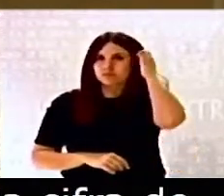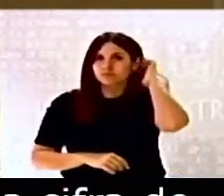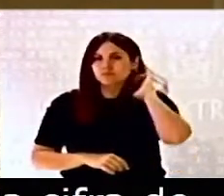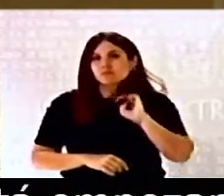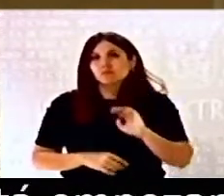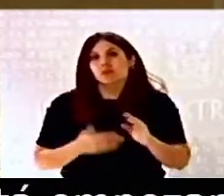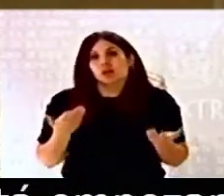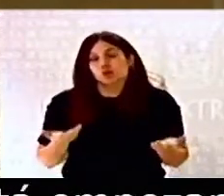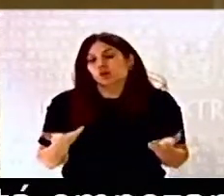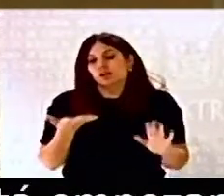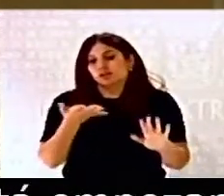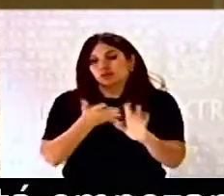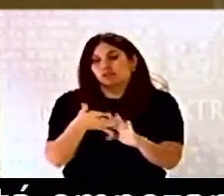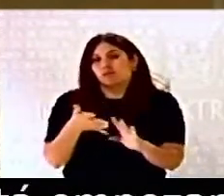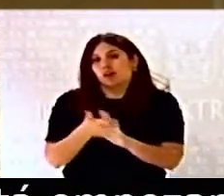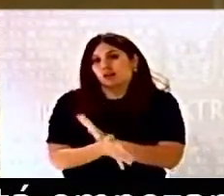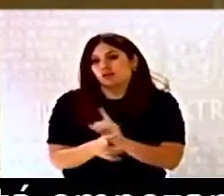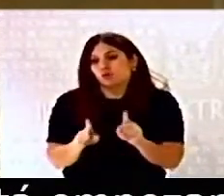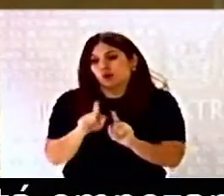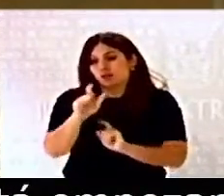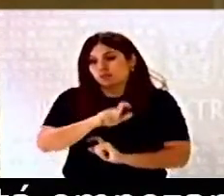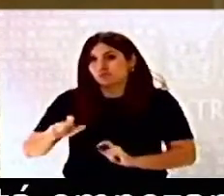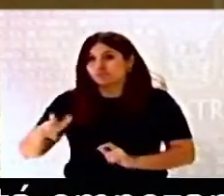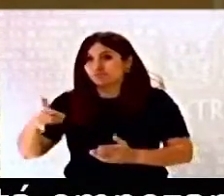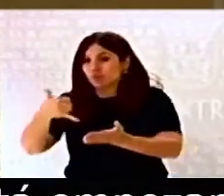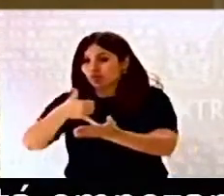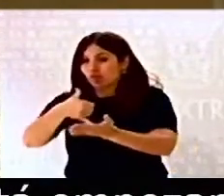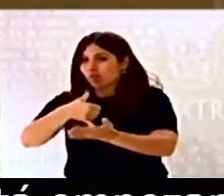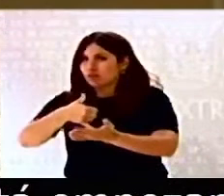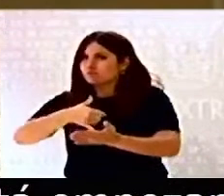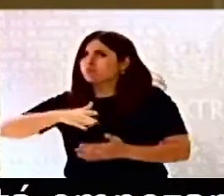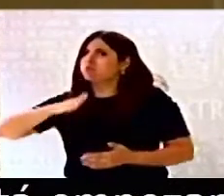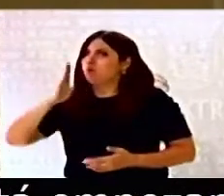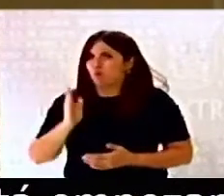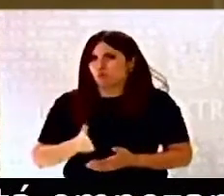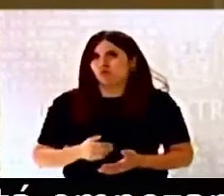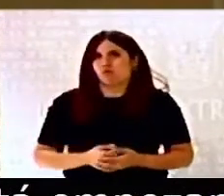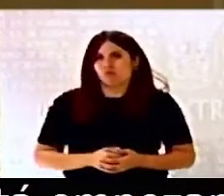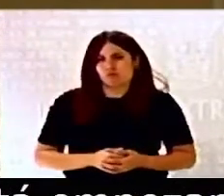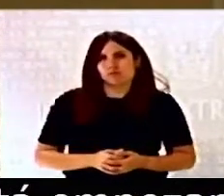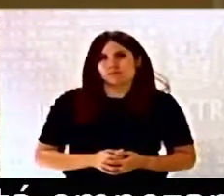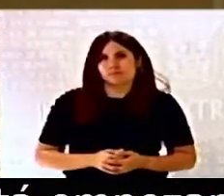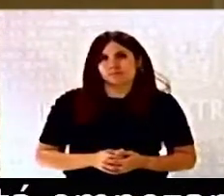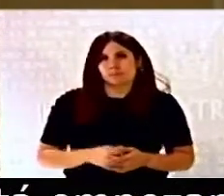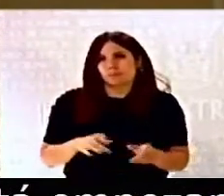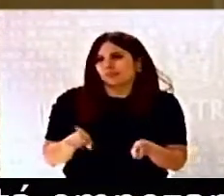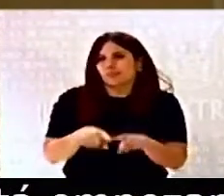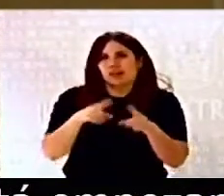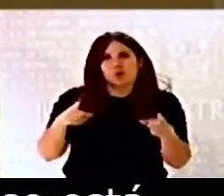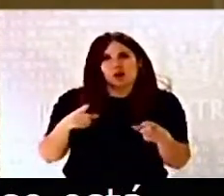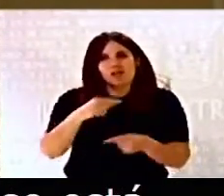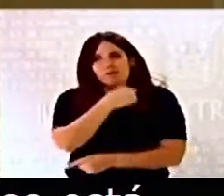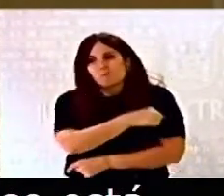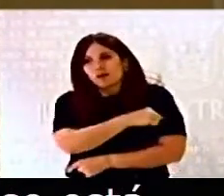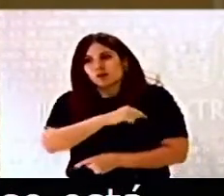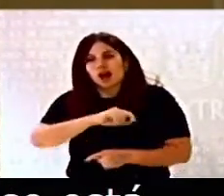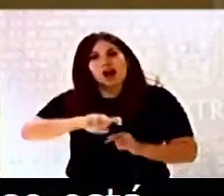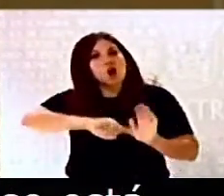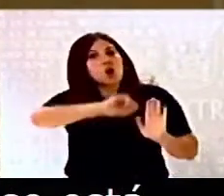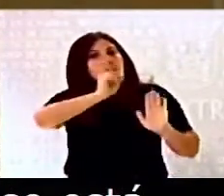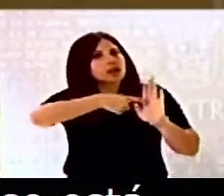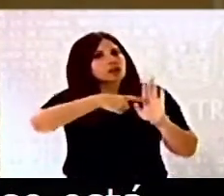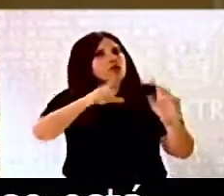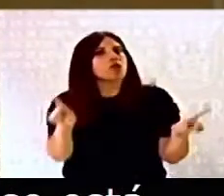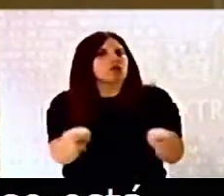está afectando a la población más vulnerable, que aunque tengamos vacunación completa, saben